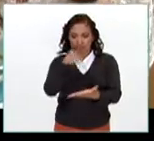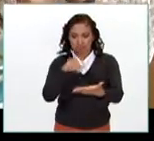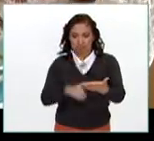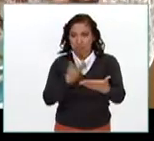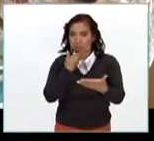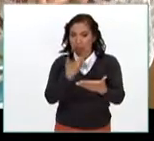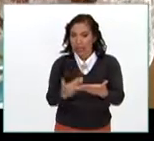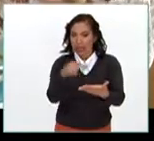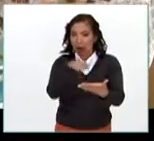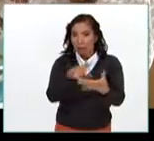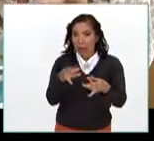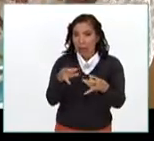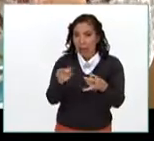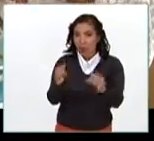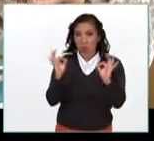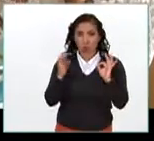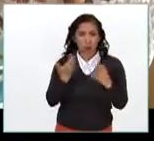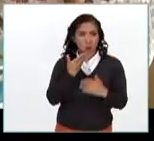muy fuerte por la calidad